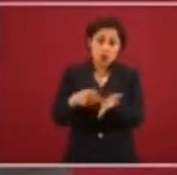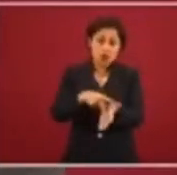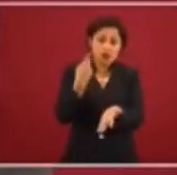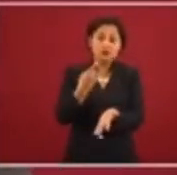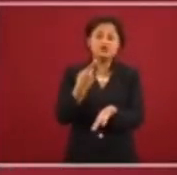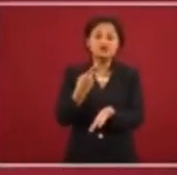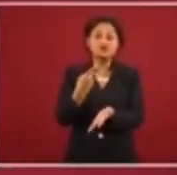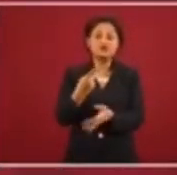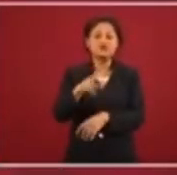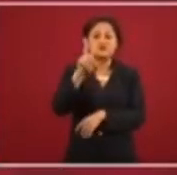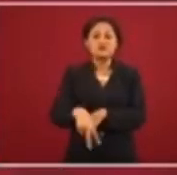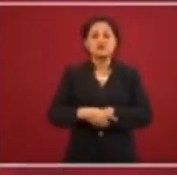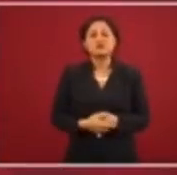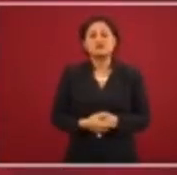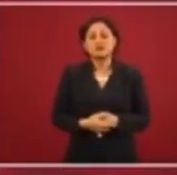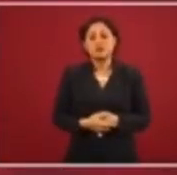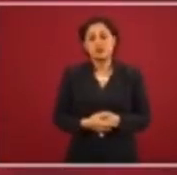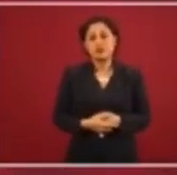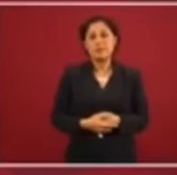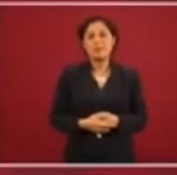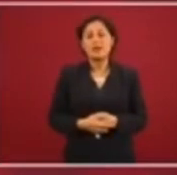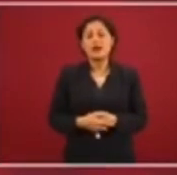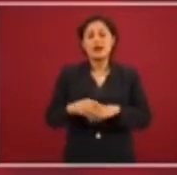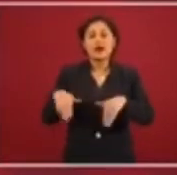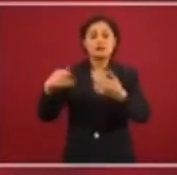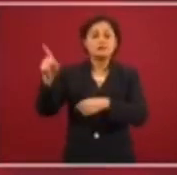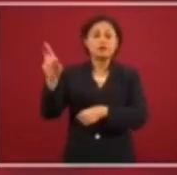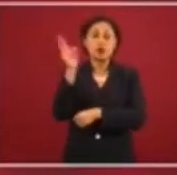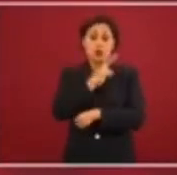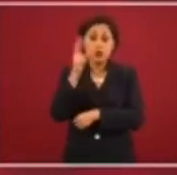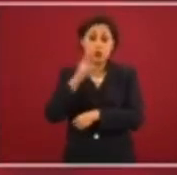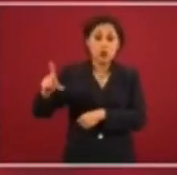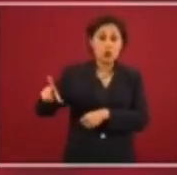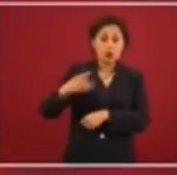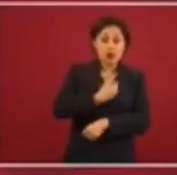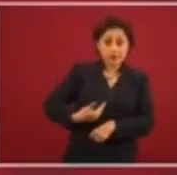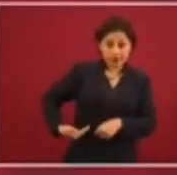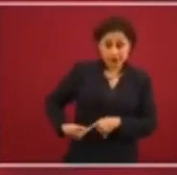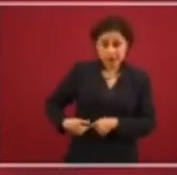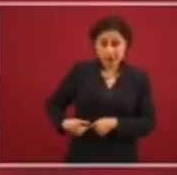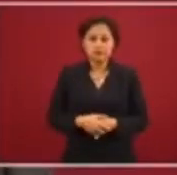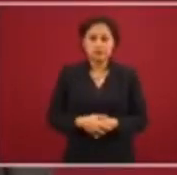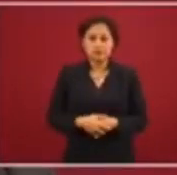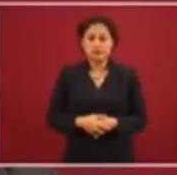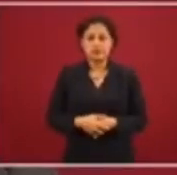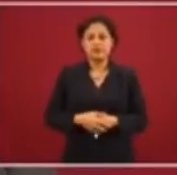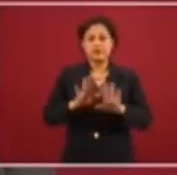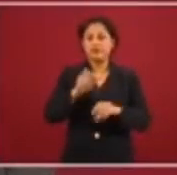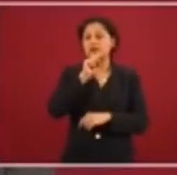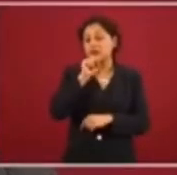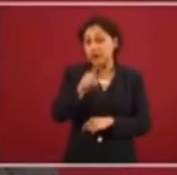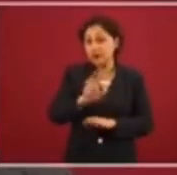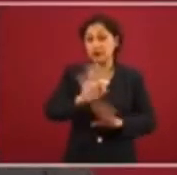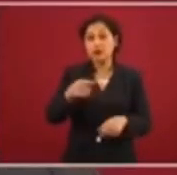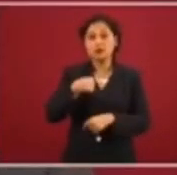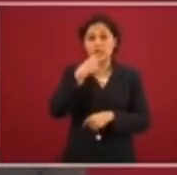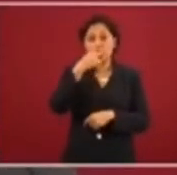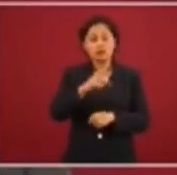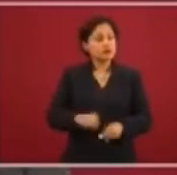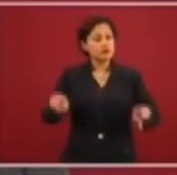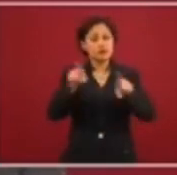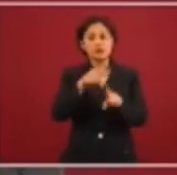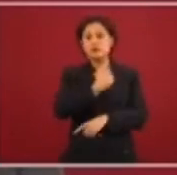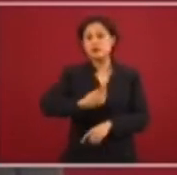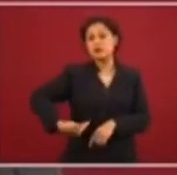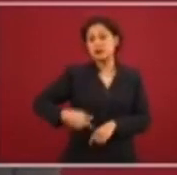Se portaron bien los gobernantes de Rusia, el presidente Putin, y ya dije, el presidente Donald Trump